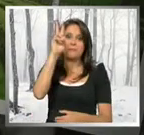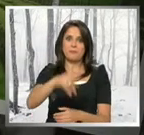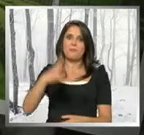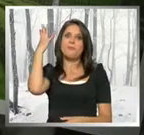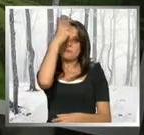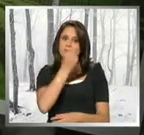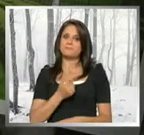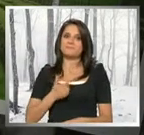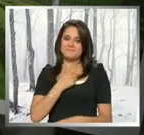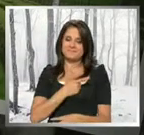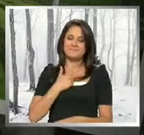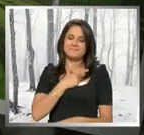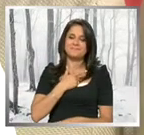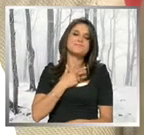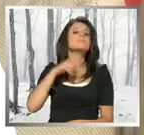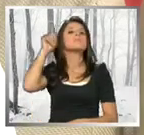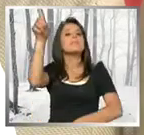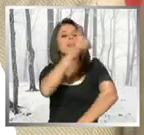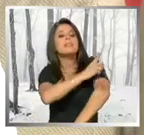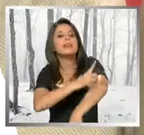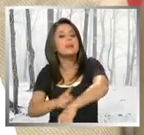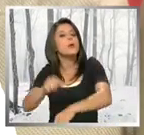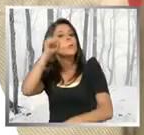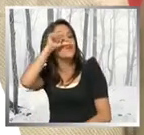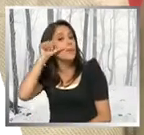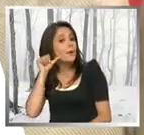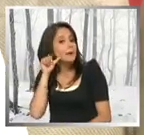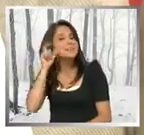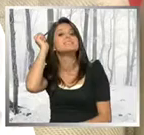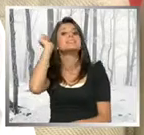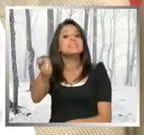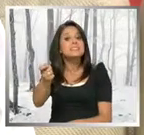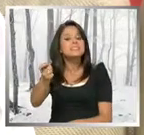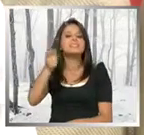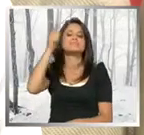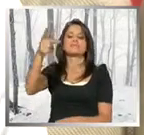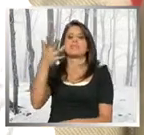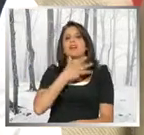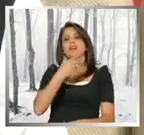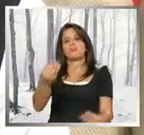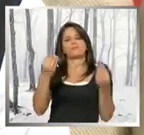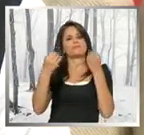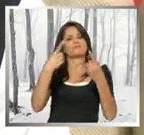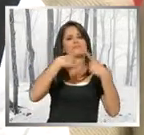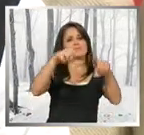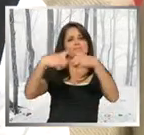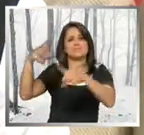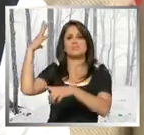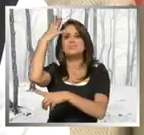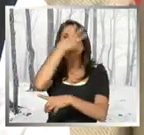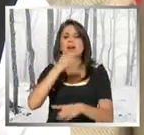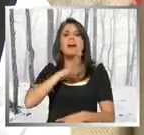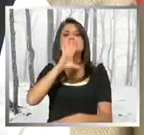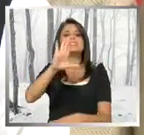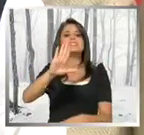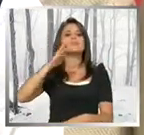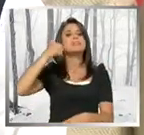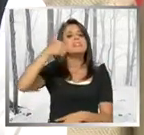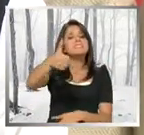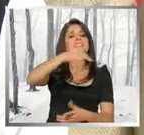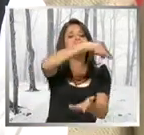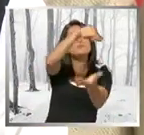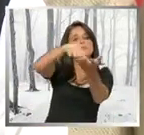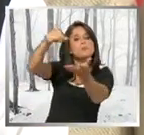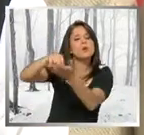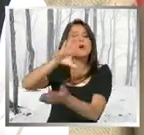Sí, y bueno, la delegación Benito Juárez es todavía mucho más. ¿Cuántas colonias me decías que tiene? 56. Son